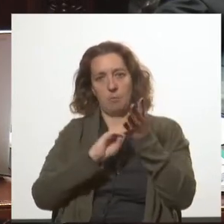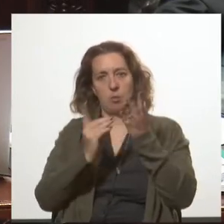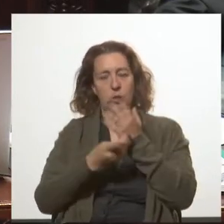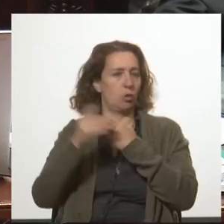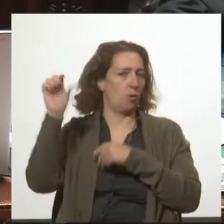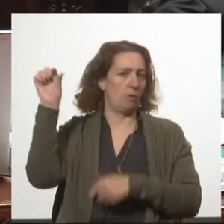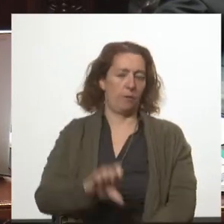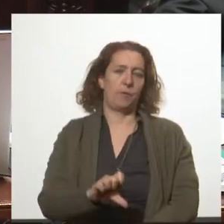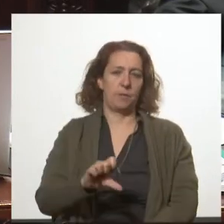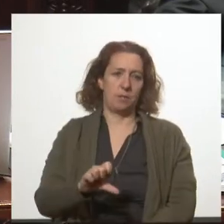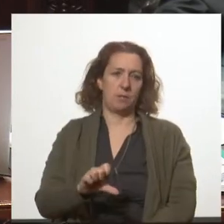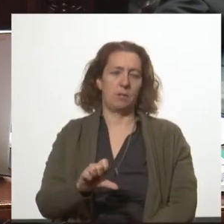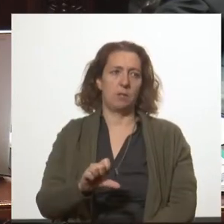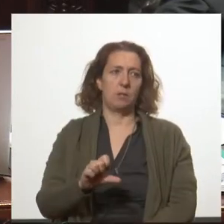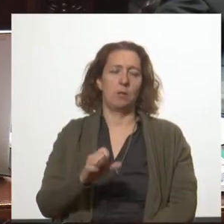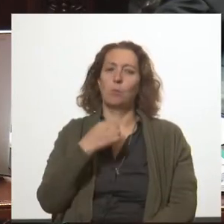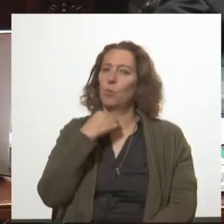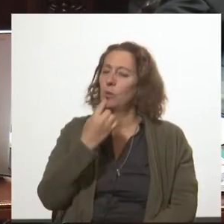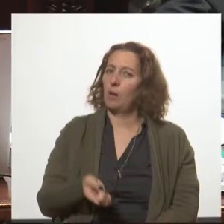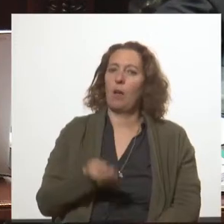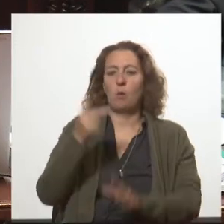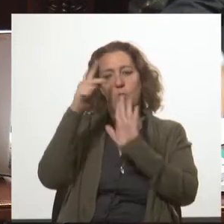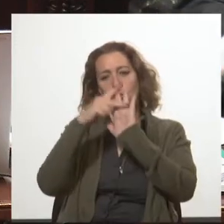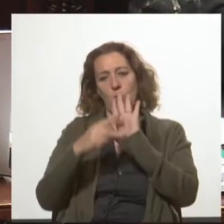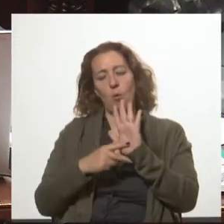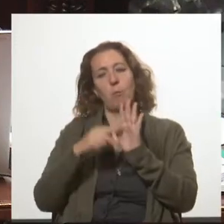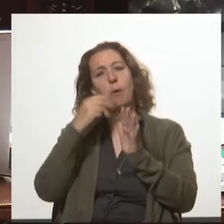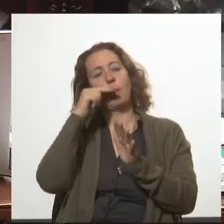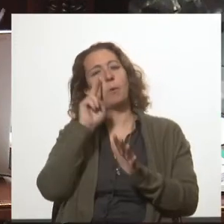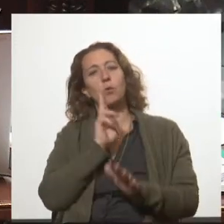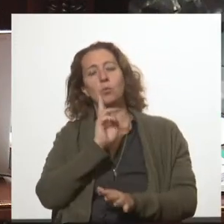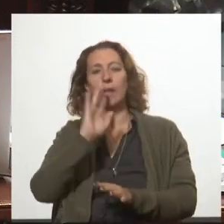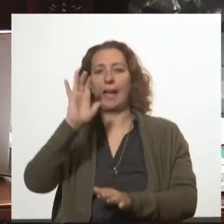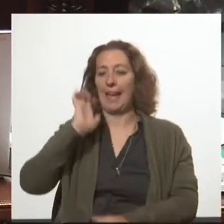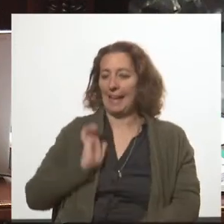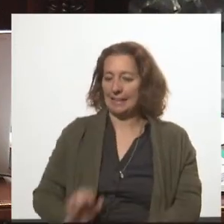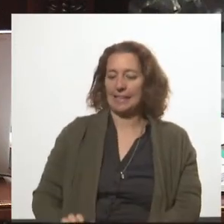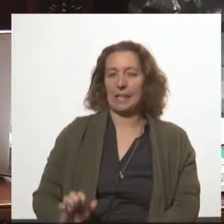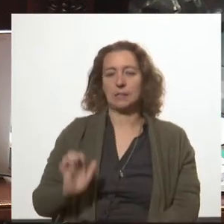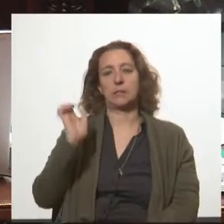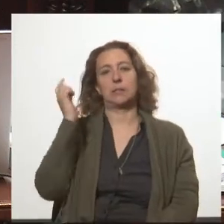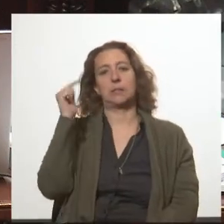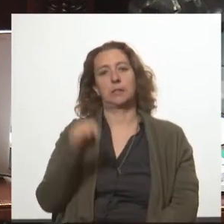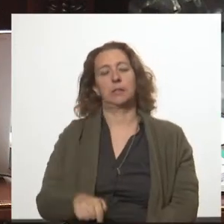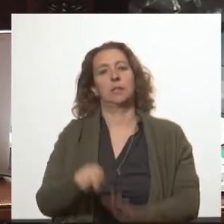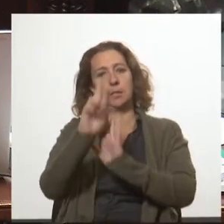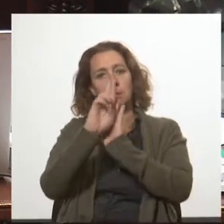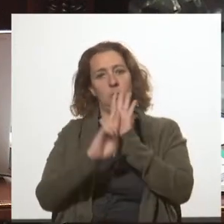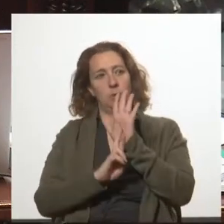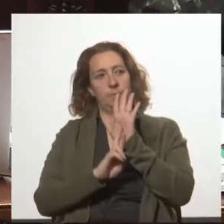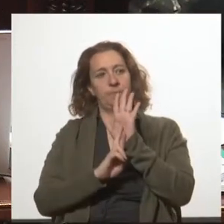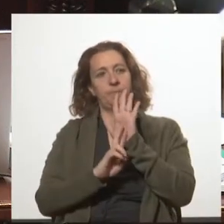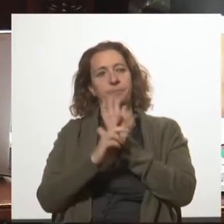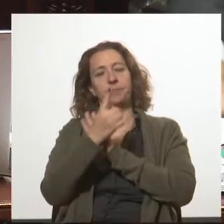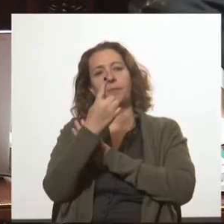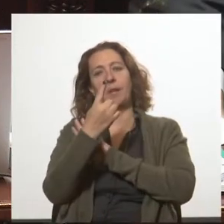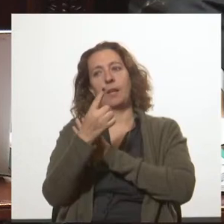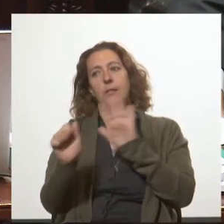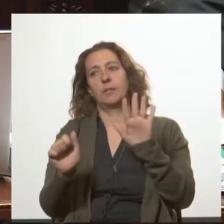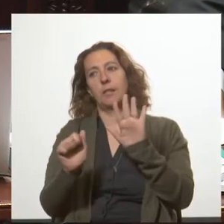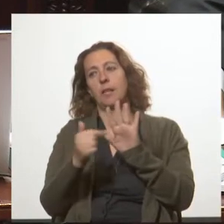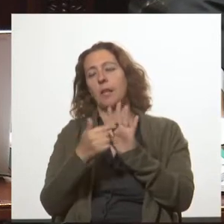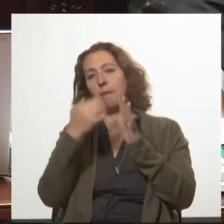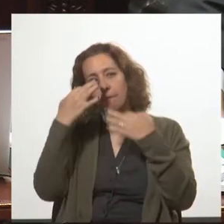habiéndose vulnerado las normas de conducta éticas invocados en la presente resolución y 16 que en definitiva